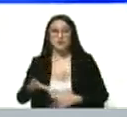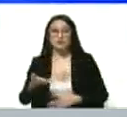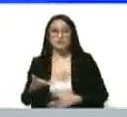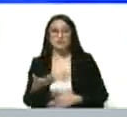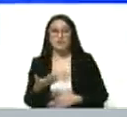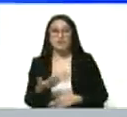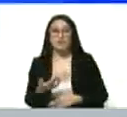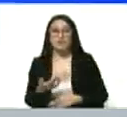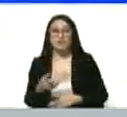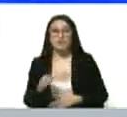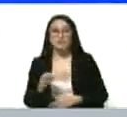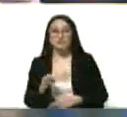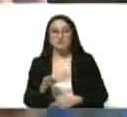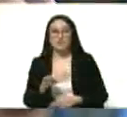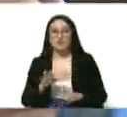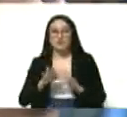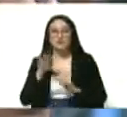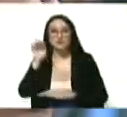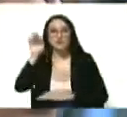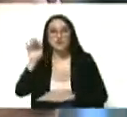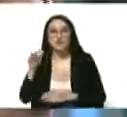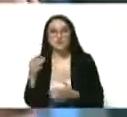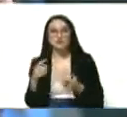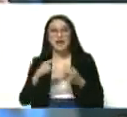futuro energético.